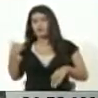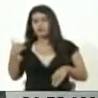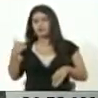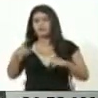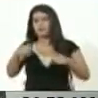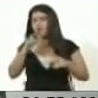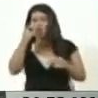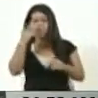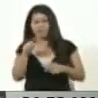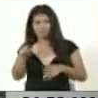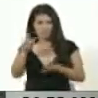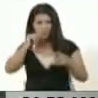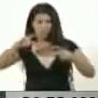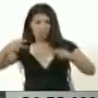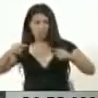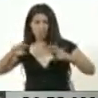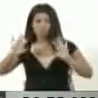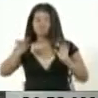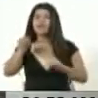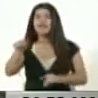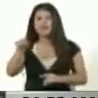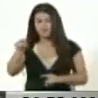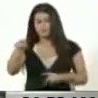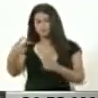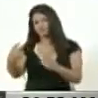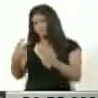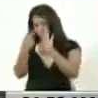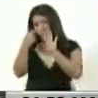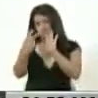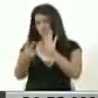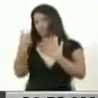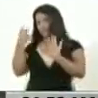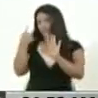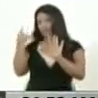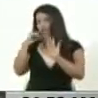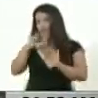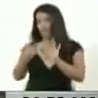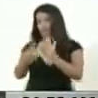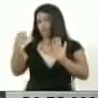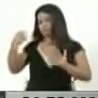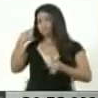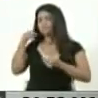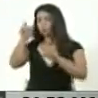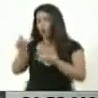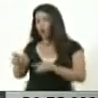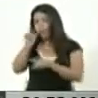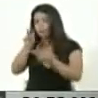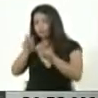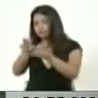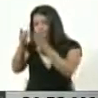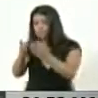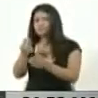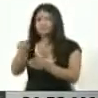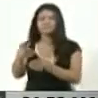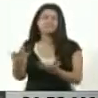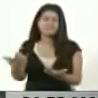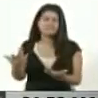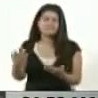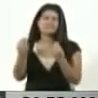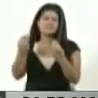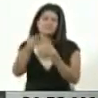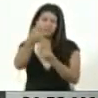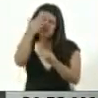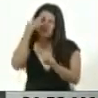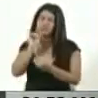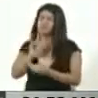revisen su historia política, su historia ética, su historia familiar, para que vean de quién estamos hablando. Pero bueno, este senador